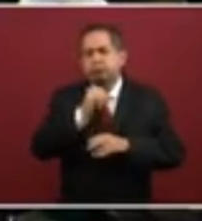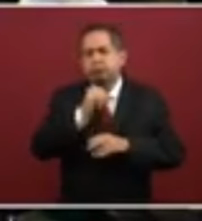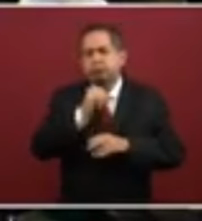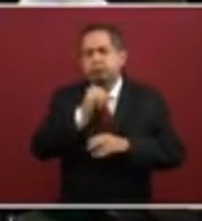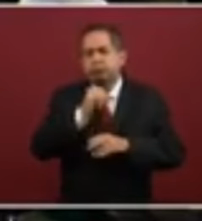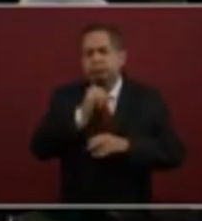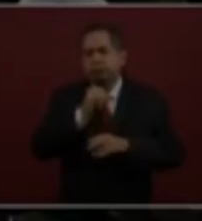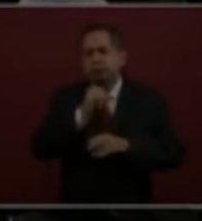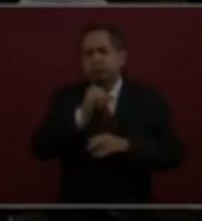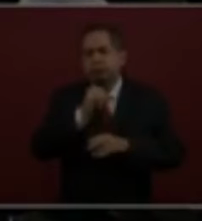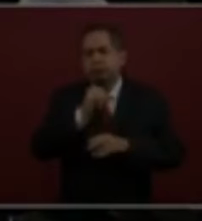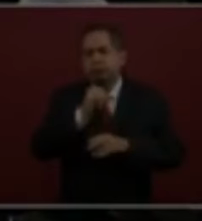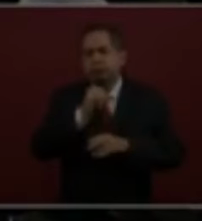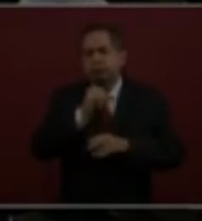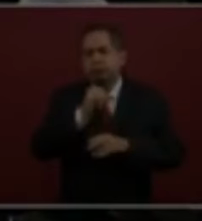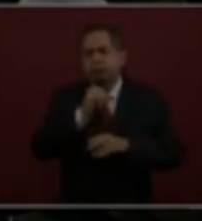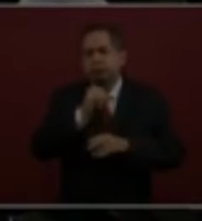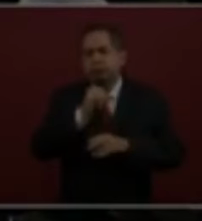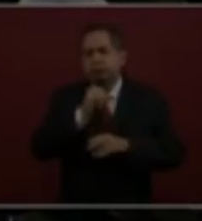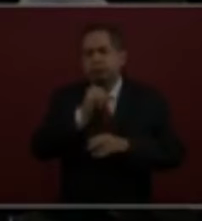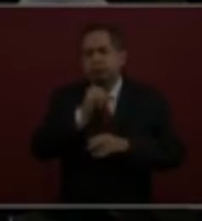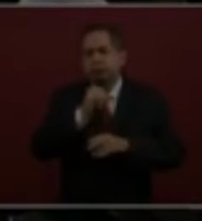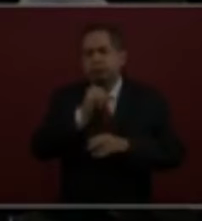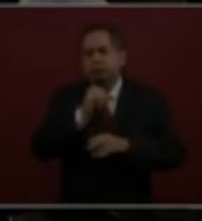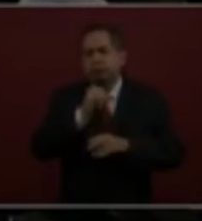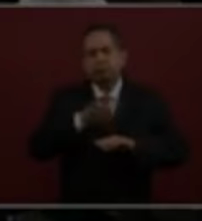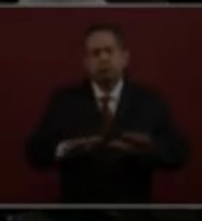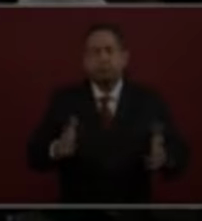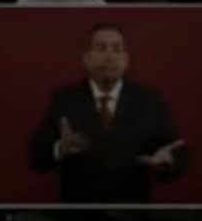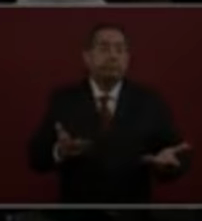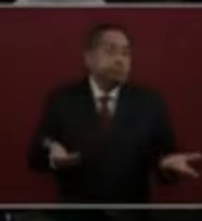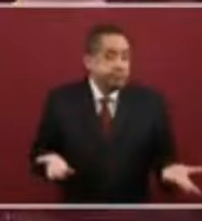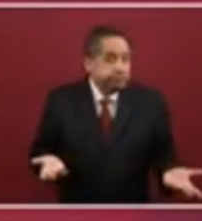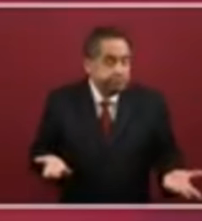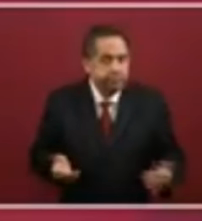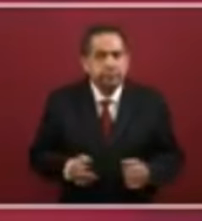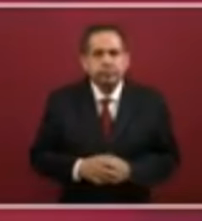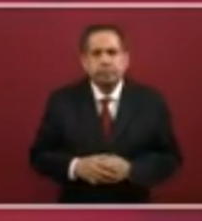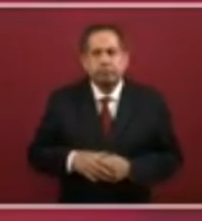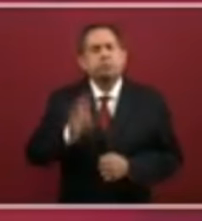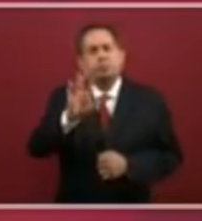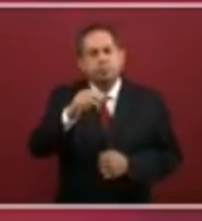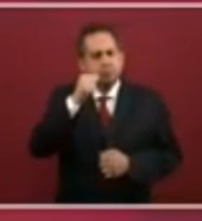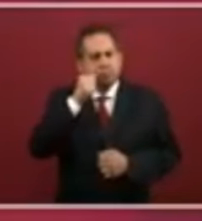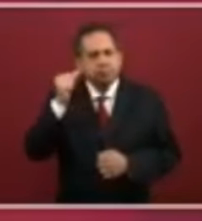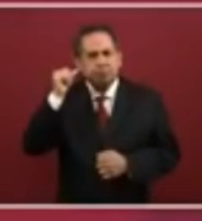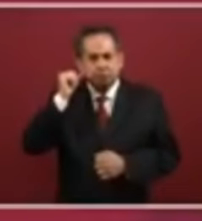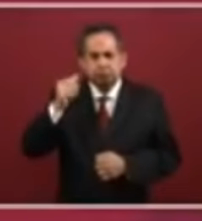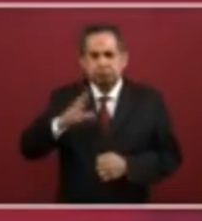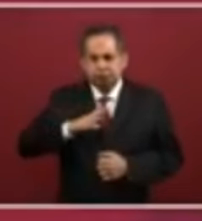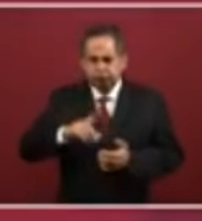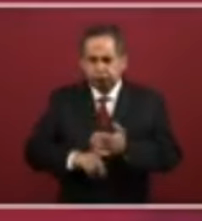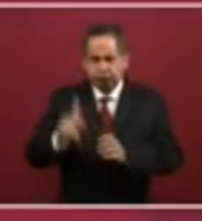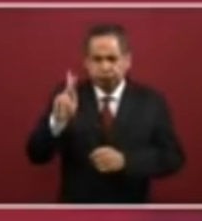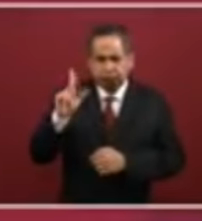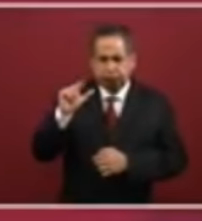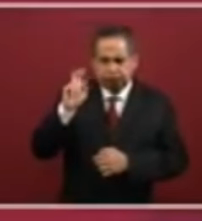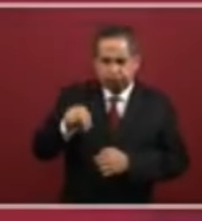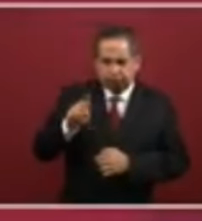este presupuesto? Esto es lo que dijo Andrés Manuel López Obrador, presidente de México. Un plan B.